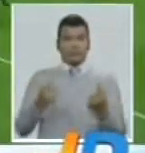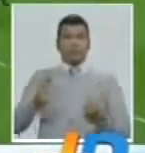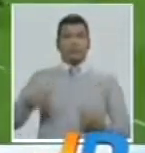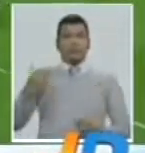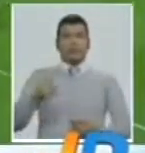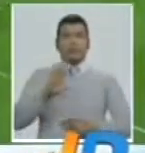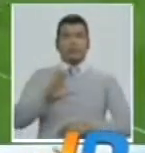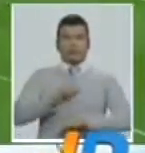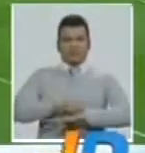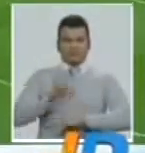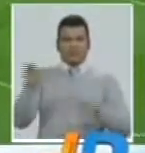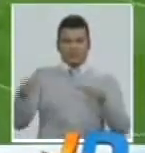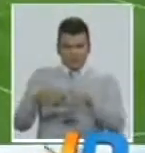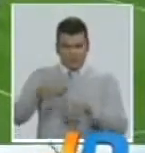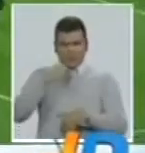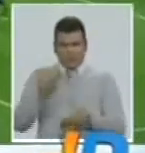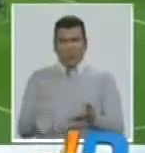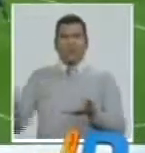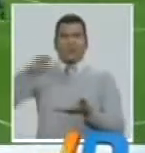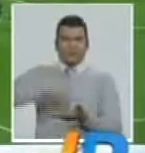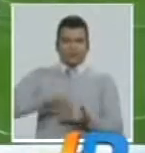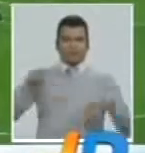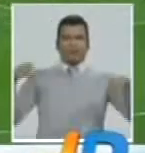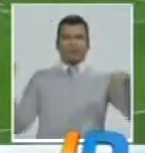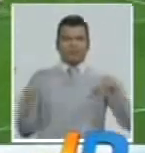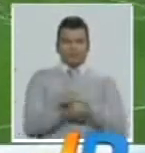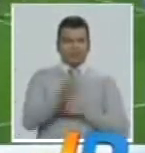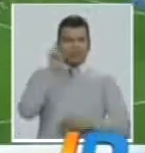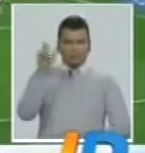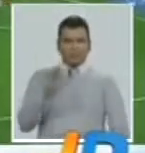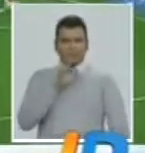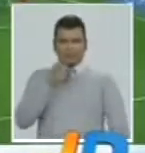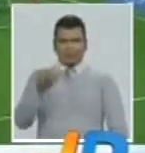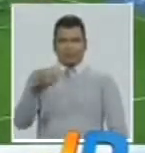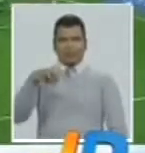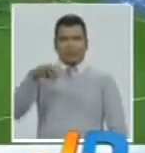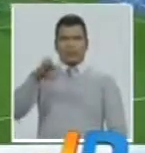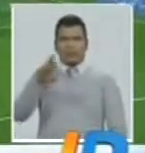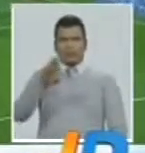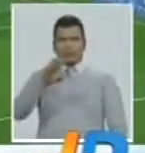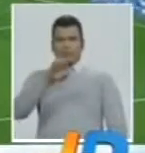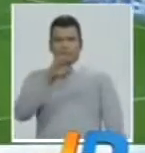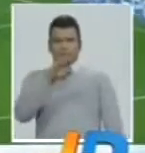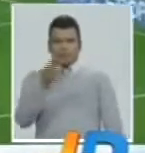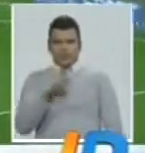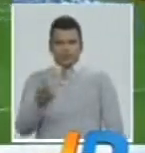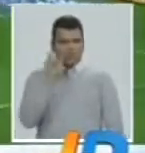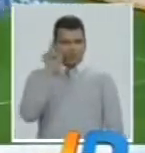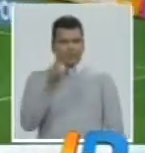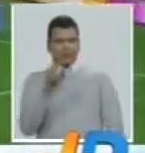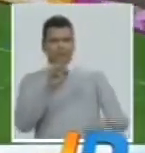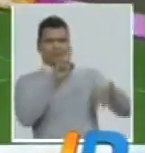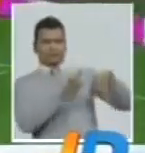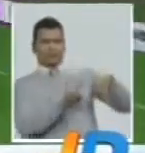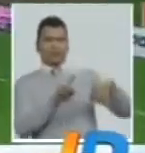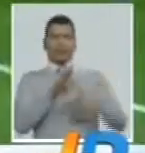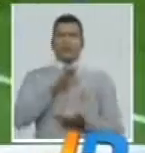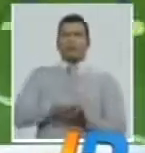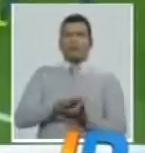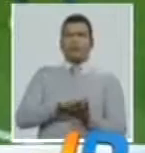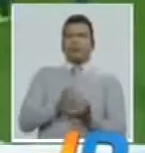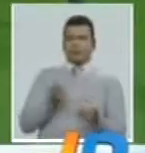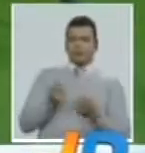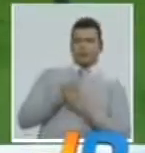minutos después, de nuevo Santa Fe consigue marcar. En un pelotazo de Pérez, Mosquera se confía del arquero, intenta proteger el balón con el cuerpo,